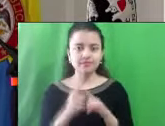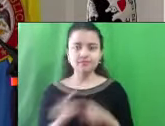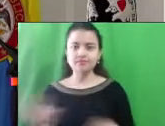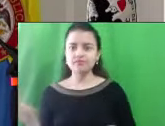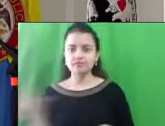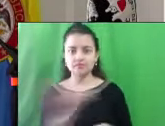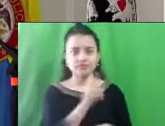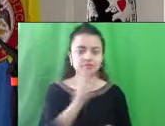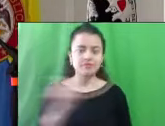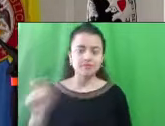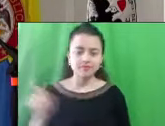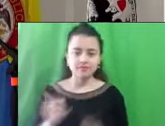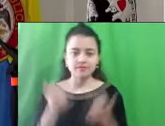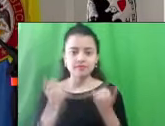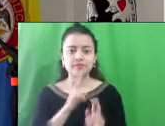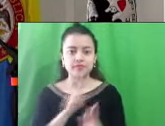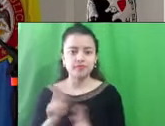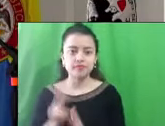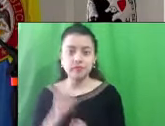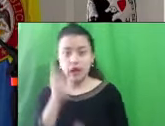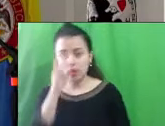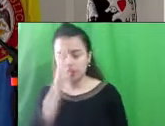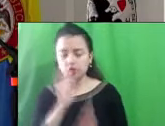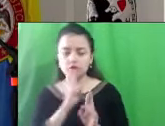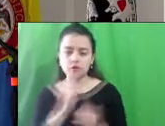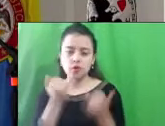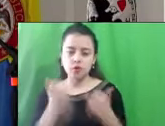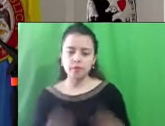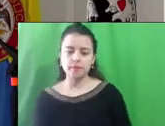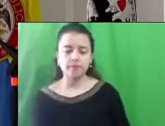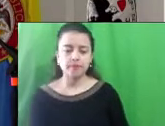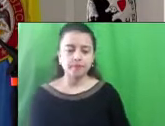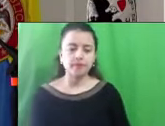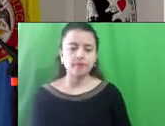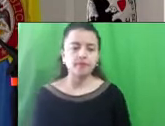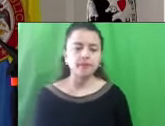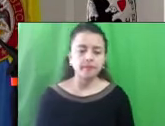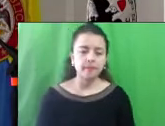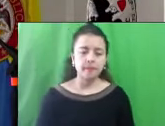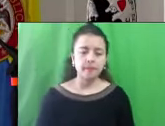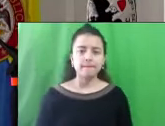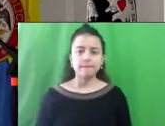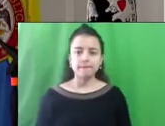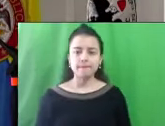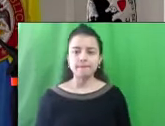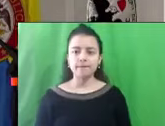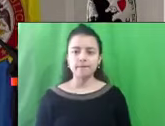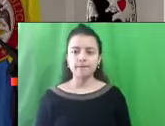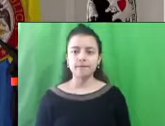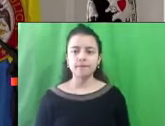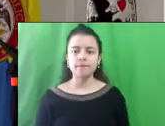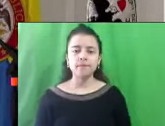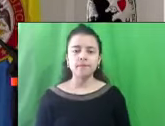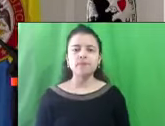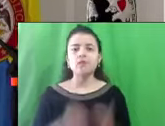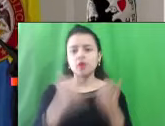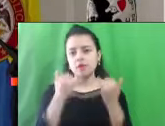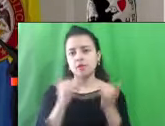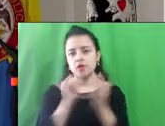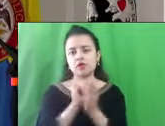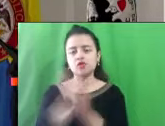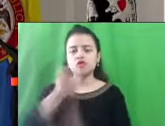serán resueltas. Solo algunas aquí en el recinto, pero todas serán resueltas porque precisamente para eso estamos, para